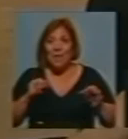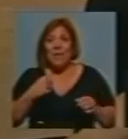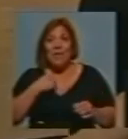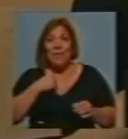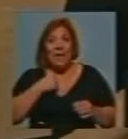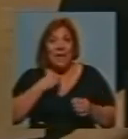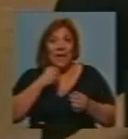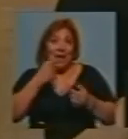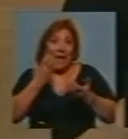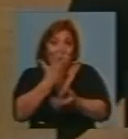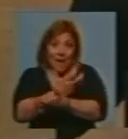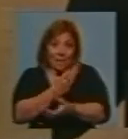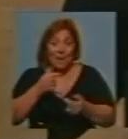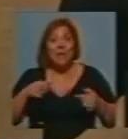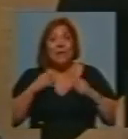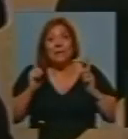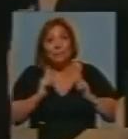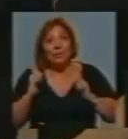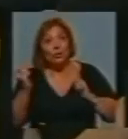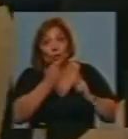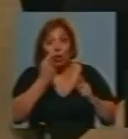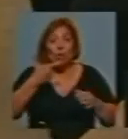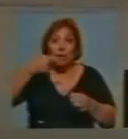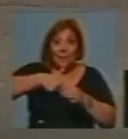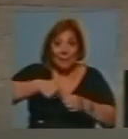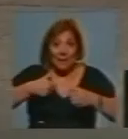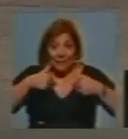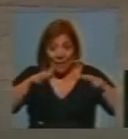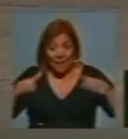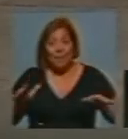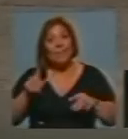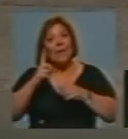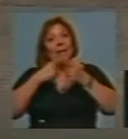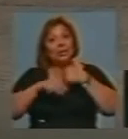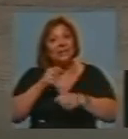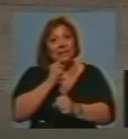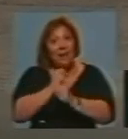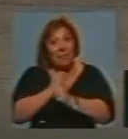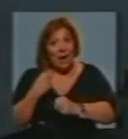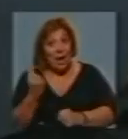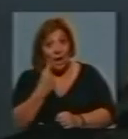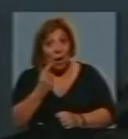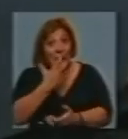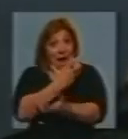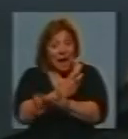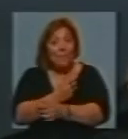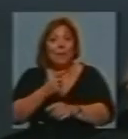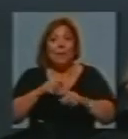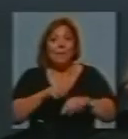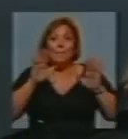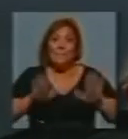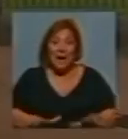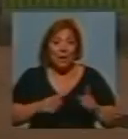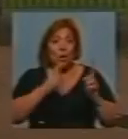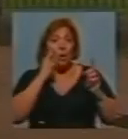plantas. Espero que todas las estaciones de servicio hoy reciban combustible. En tanto, los trabajadores de ANCAP harán paros por turno en la planta de La Teja